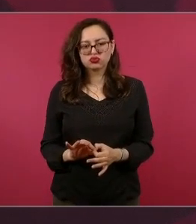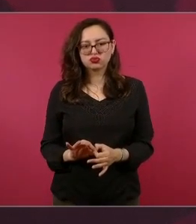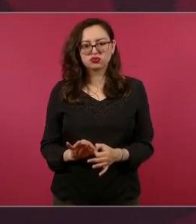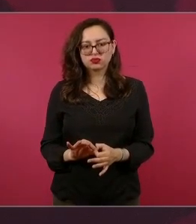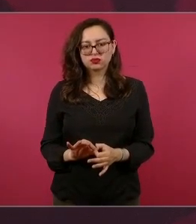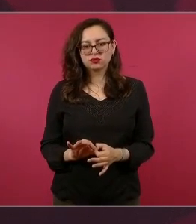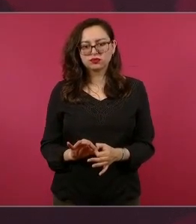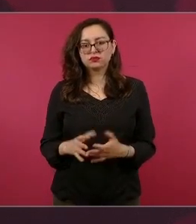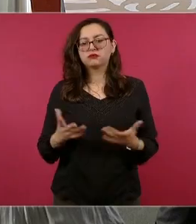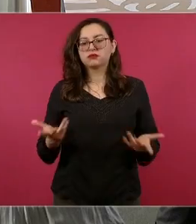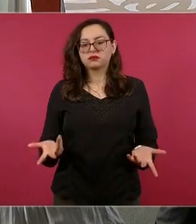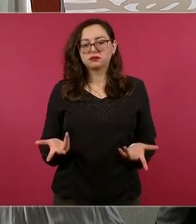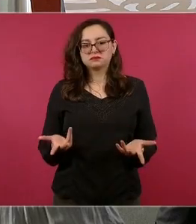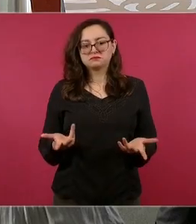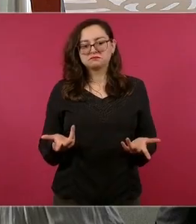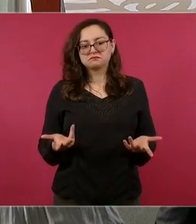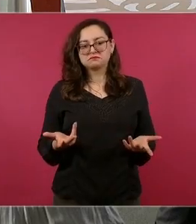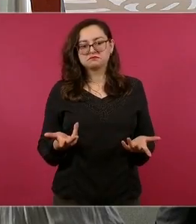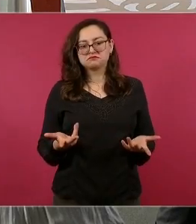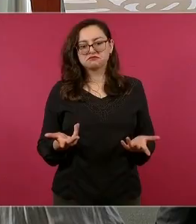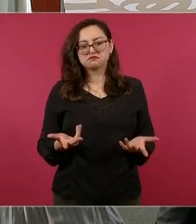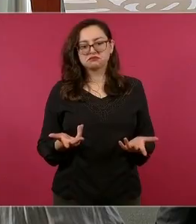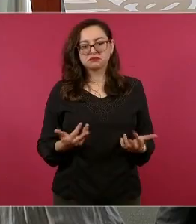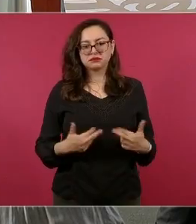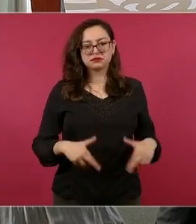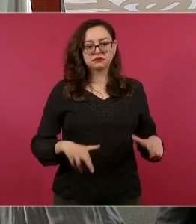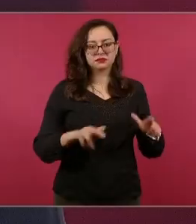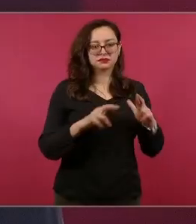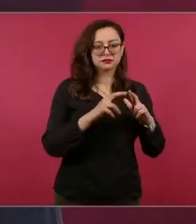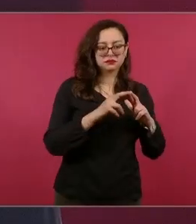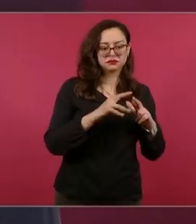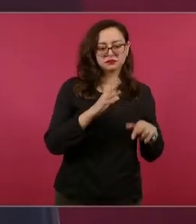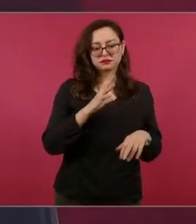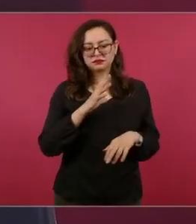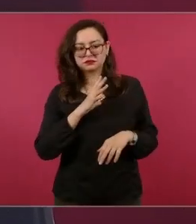Si somos religiosos, buenos